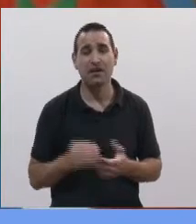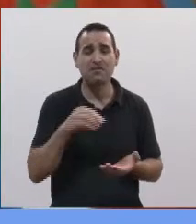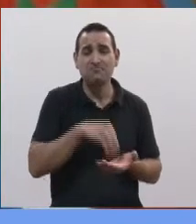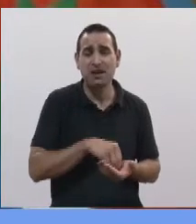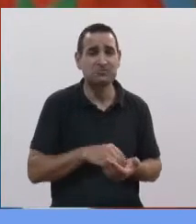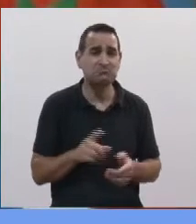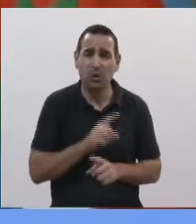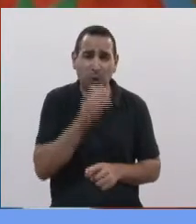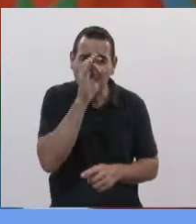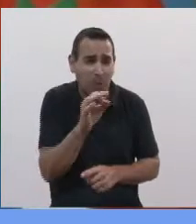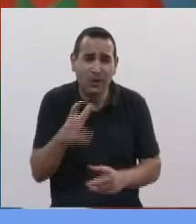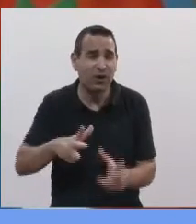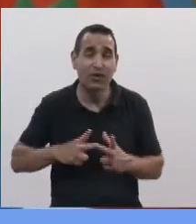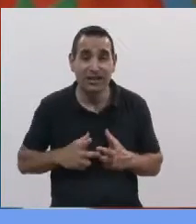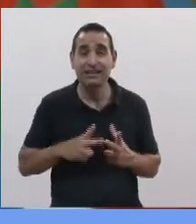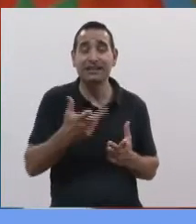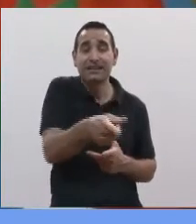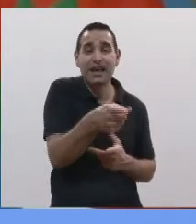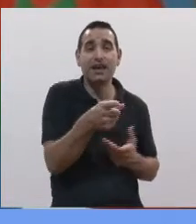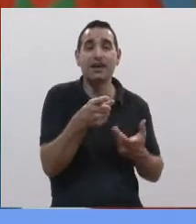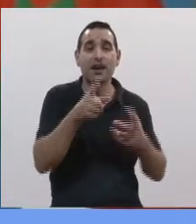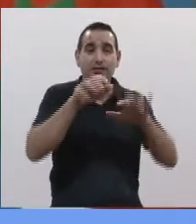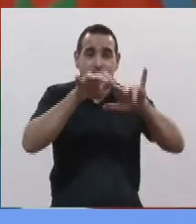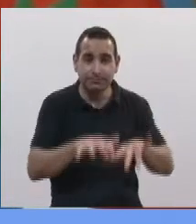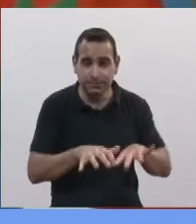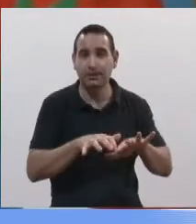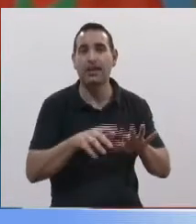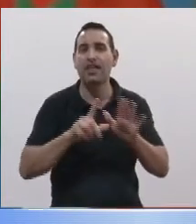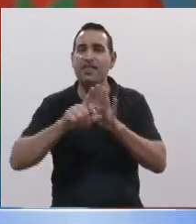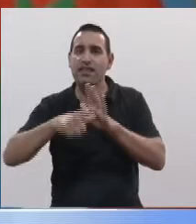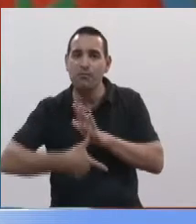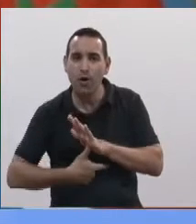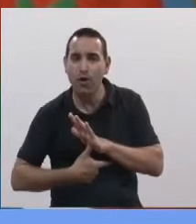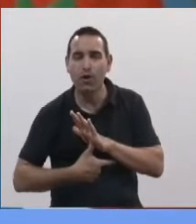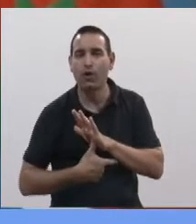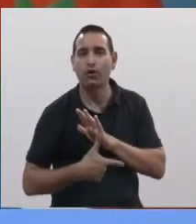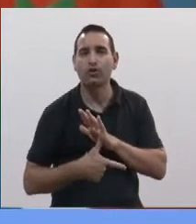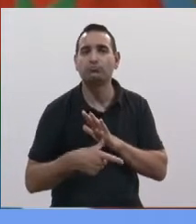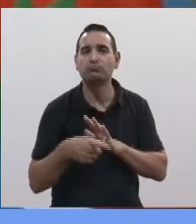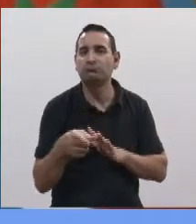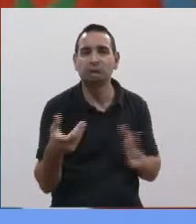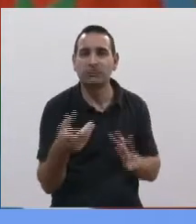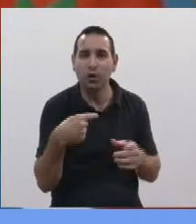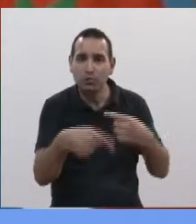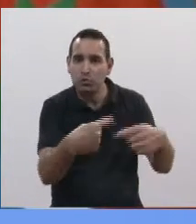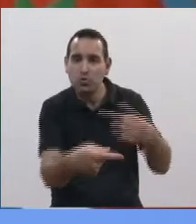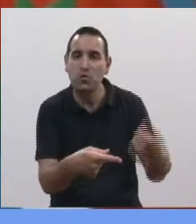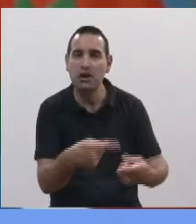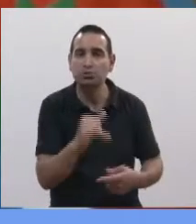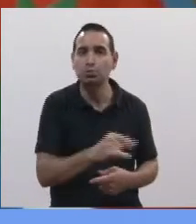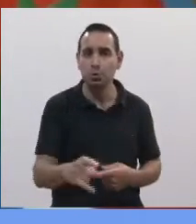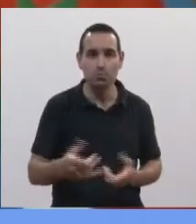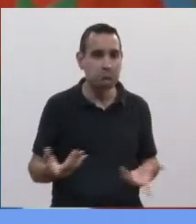nunca supimos si el sistema de informatización, de modernización del Estado se siguió